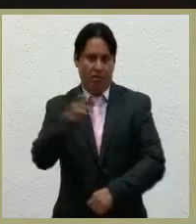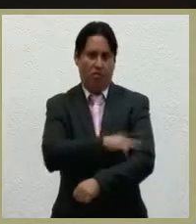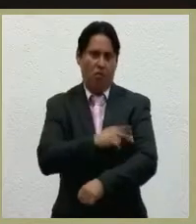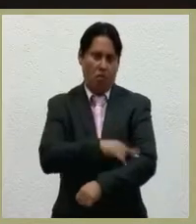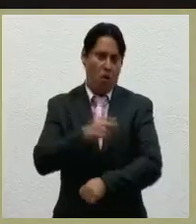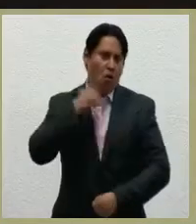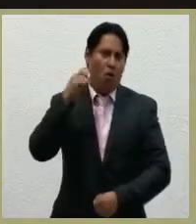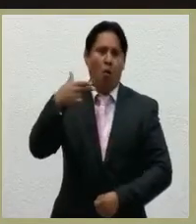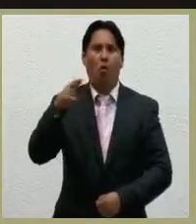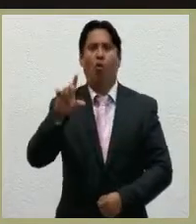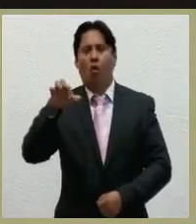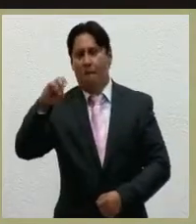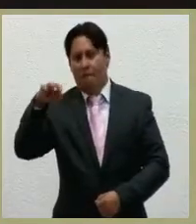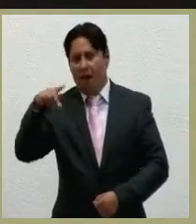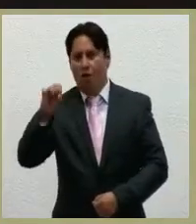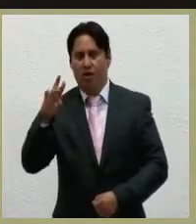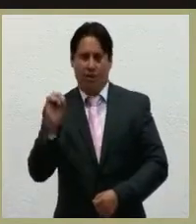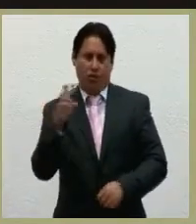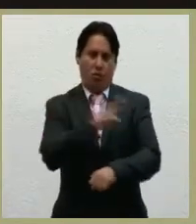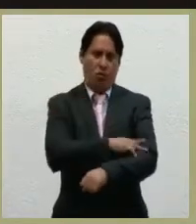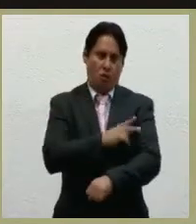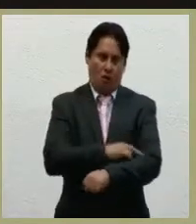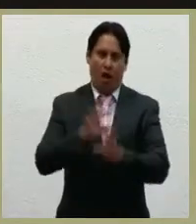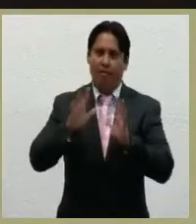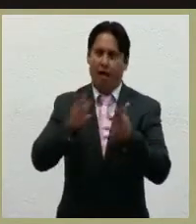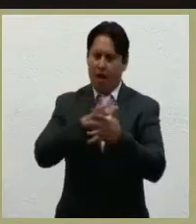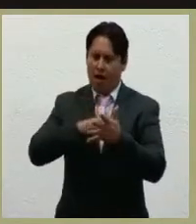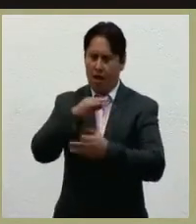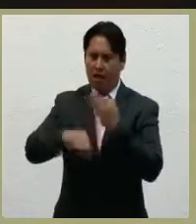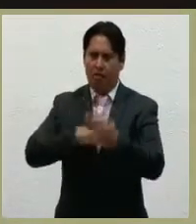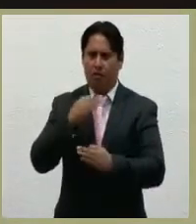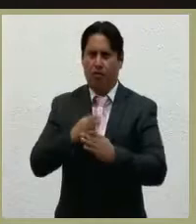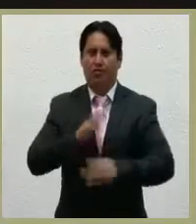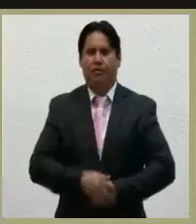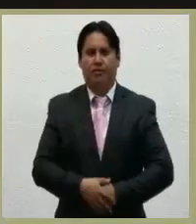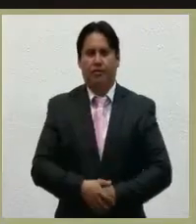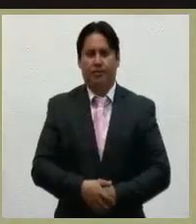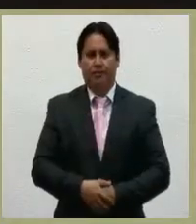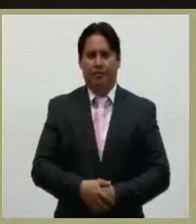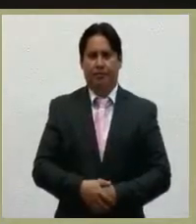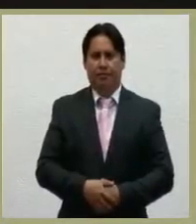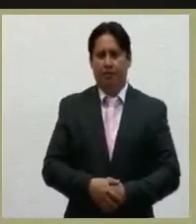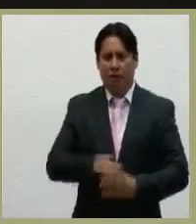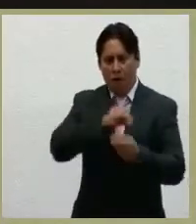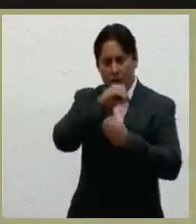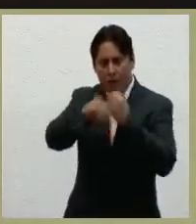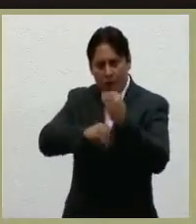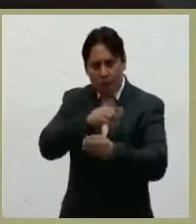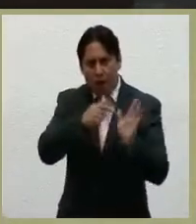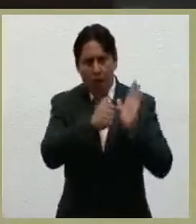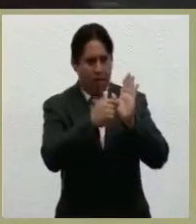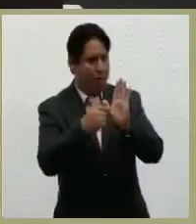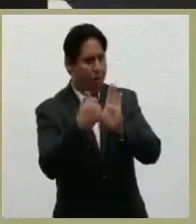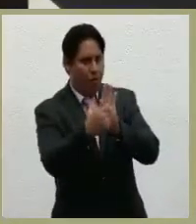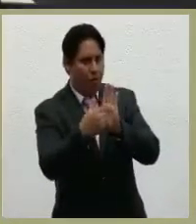Diputado Hugo Mauricio Pérez Anzueto, vocal. Está leído el dictamen, diputada presidenta. Está a discusión el dictamen presentado.